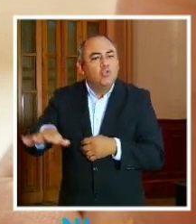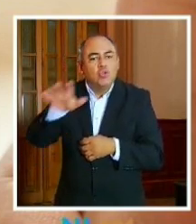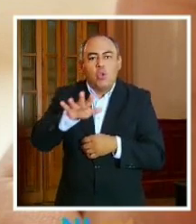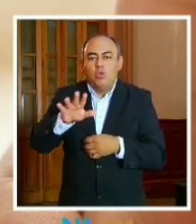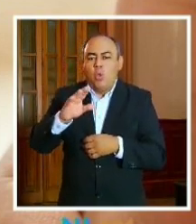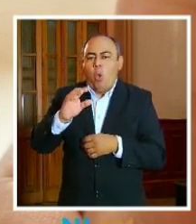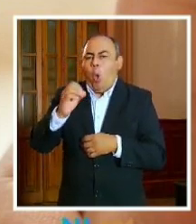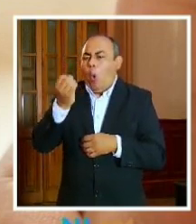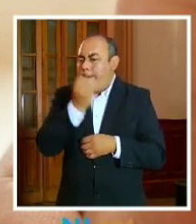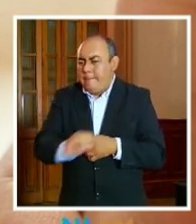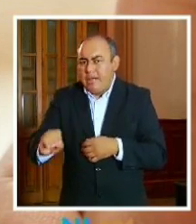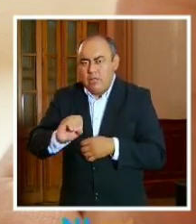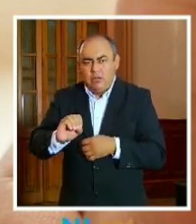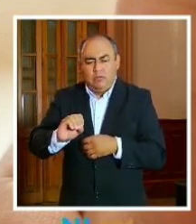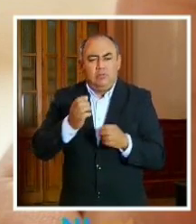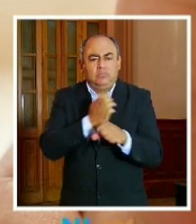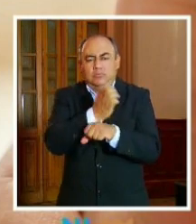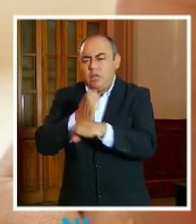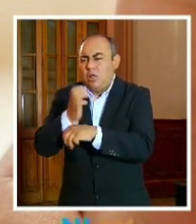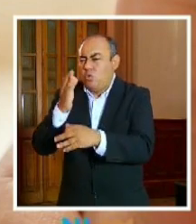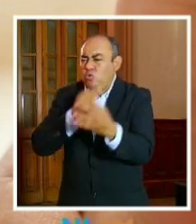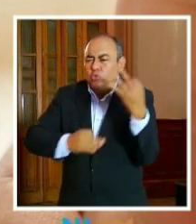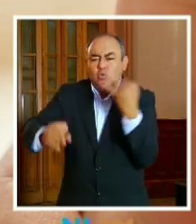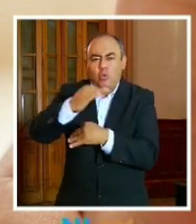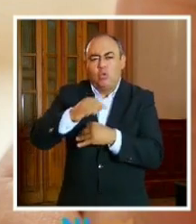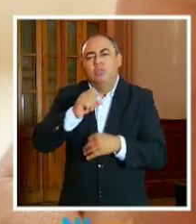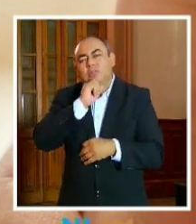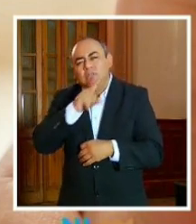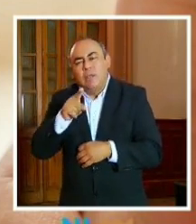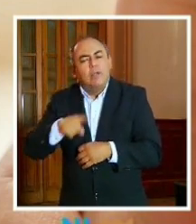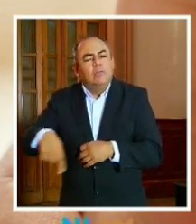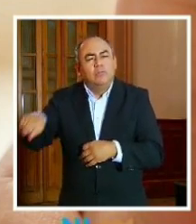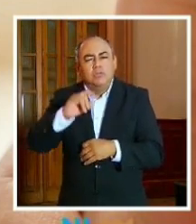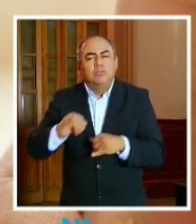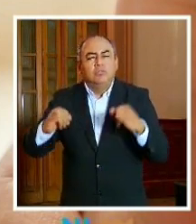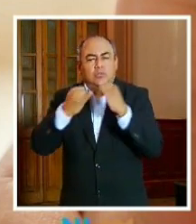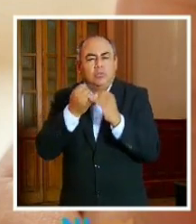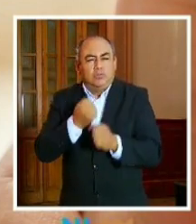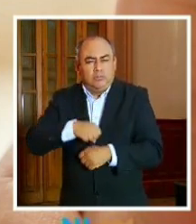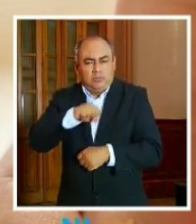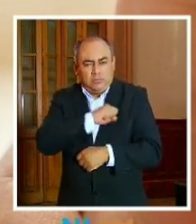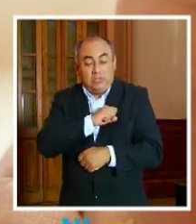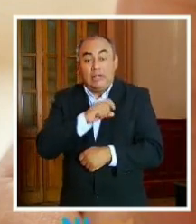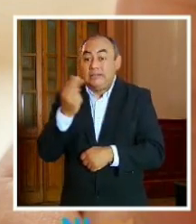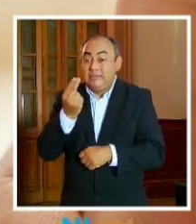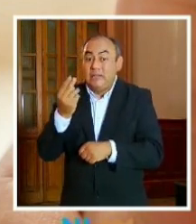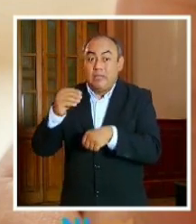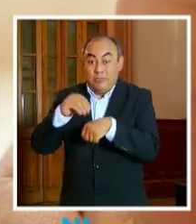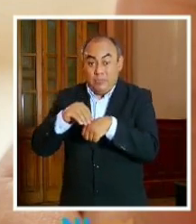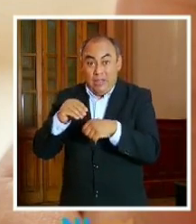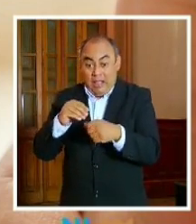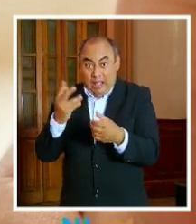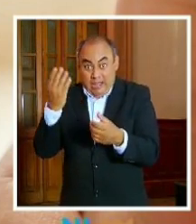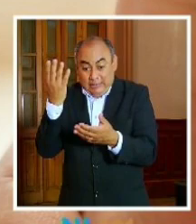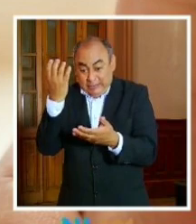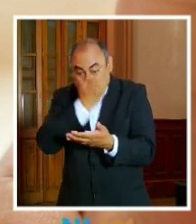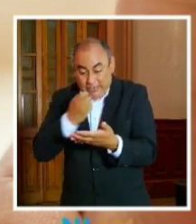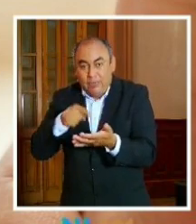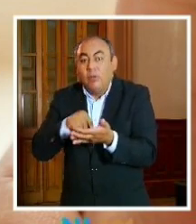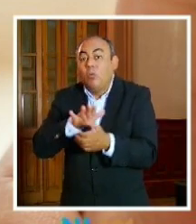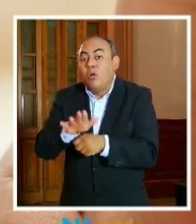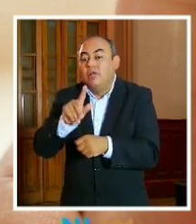los estados y a todas las instituciones de salud a tomar un tamiz metabólico para la detección de